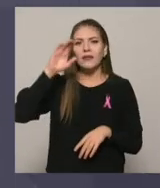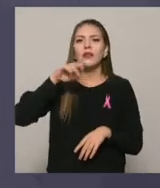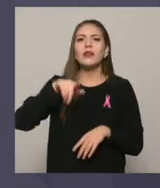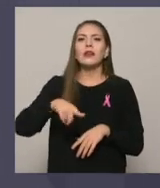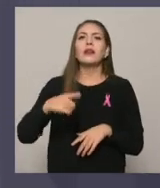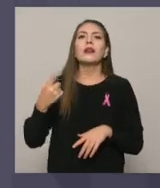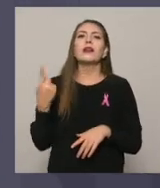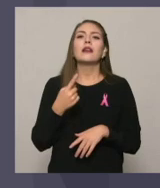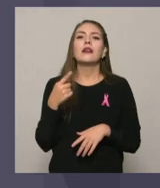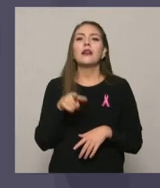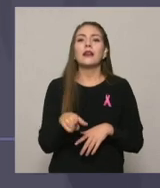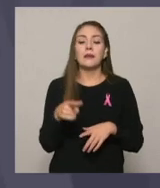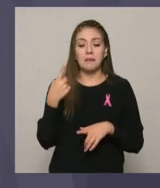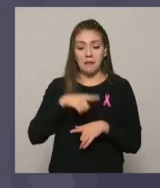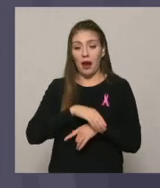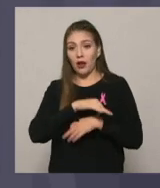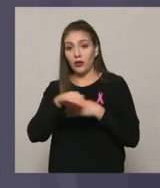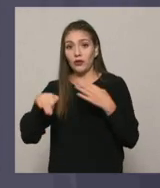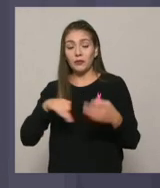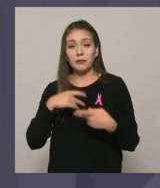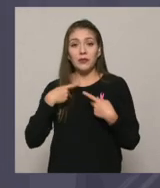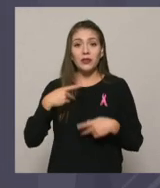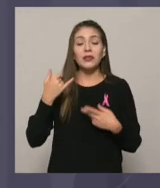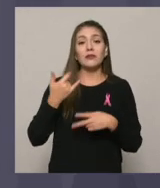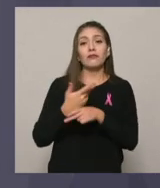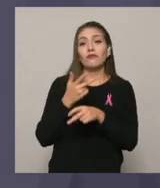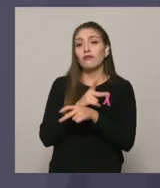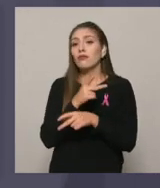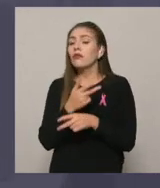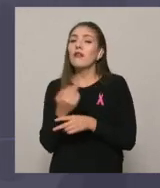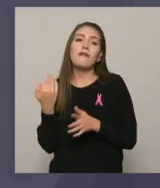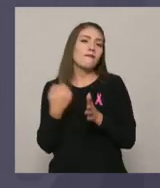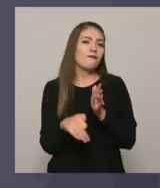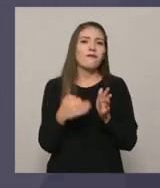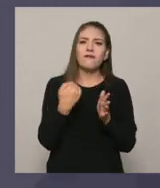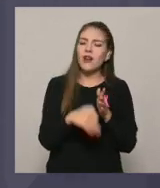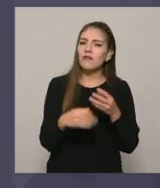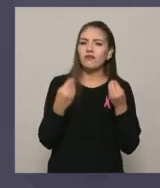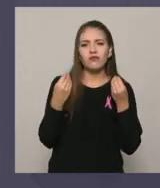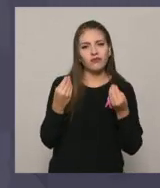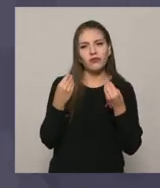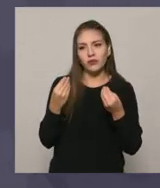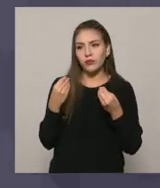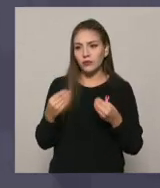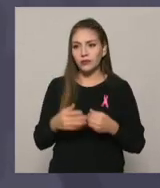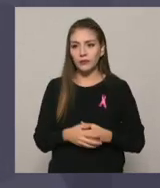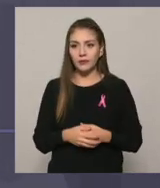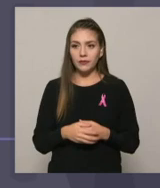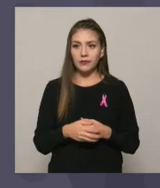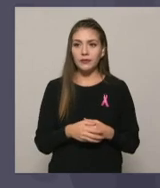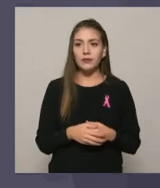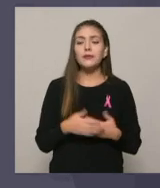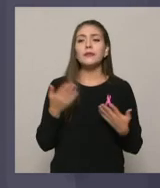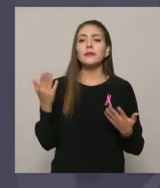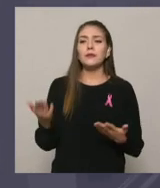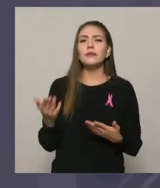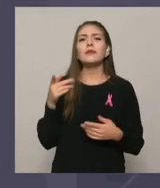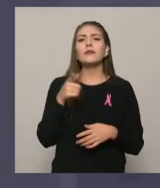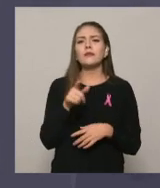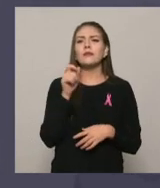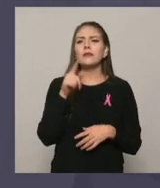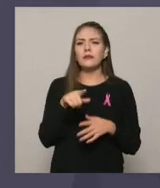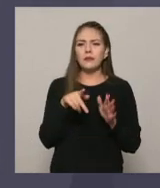la cantidad de la población y los medios de comunicación es insuficiente. Es insuficiente, Arturo Barba. ¿Cuál es tu diagnóstico del nivel